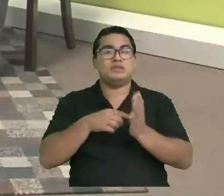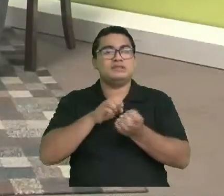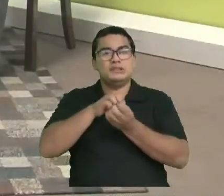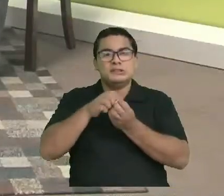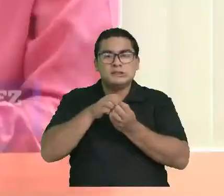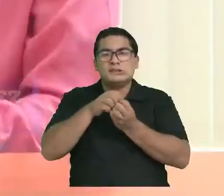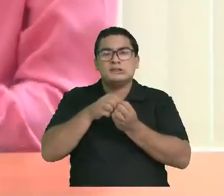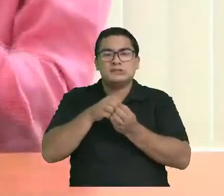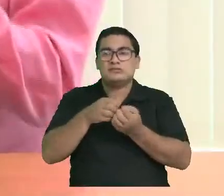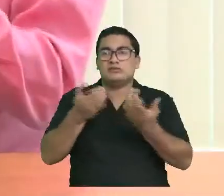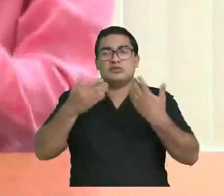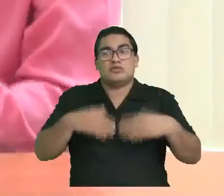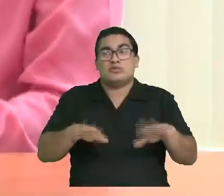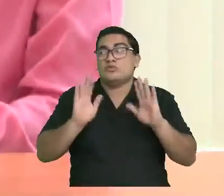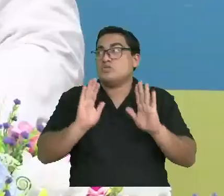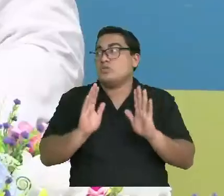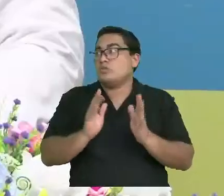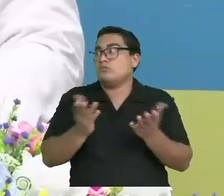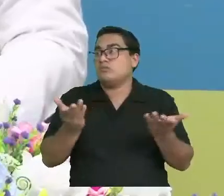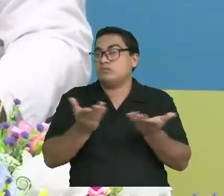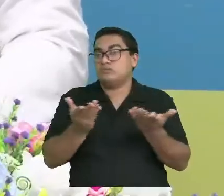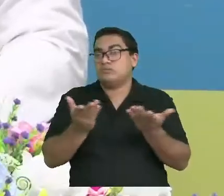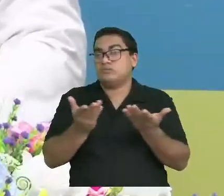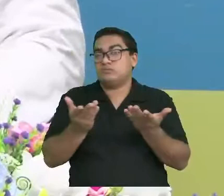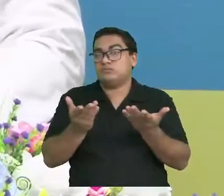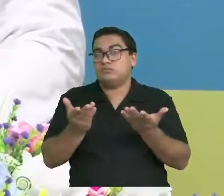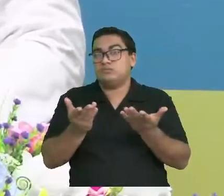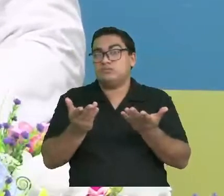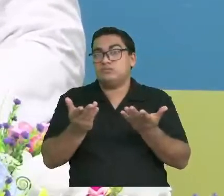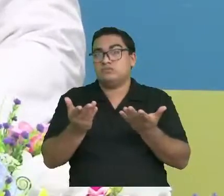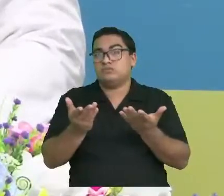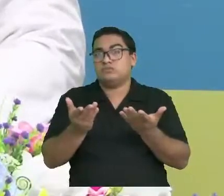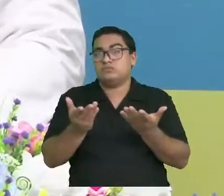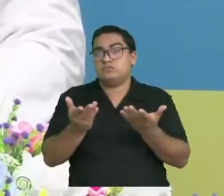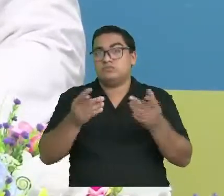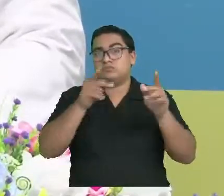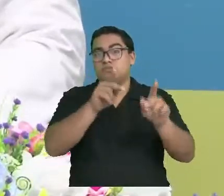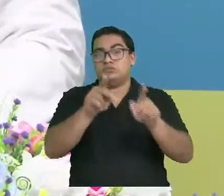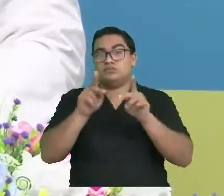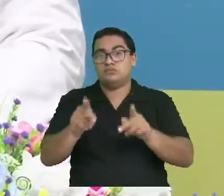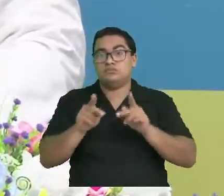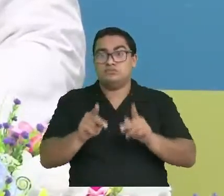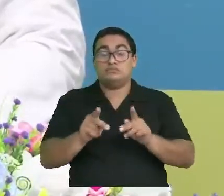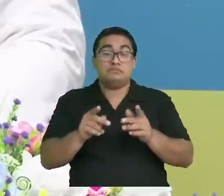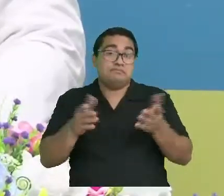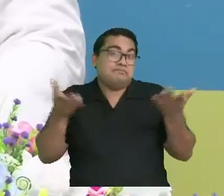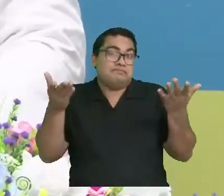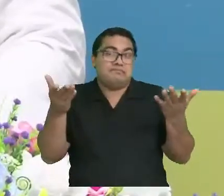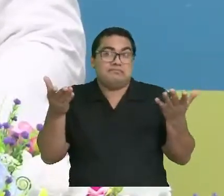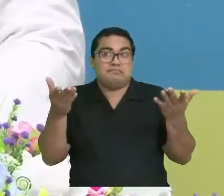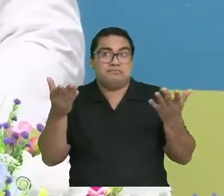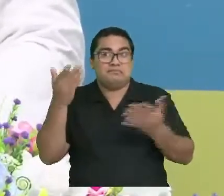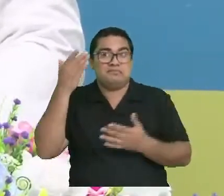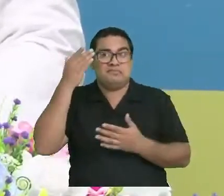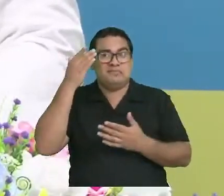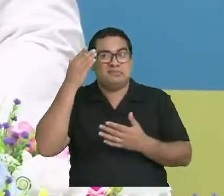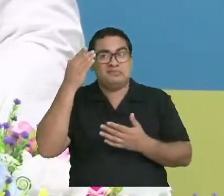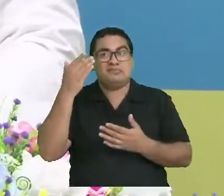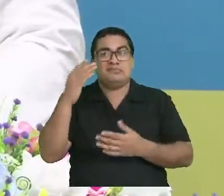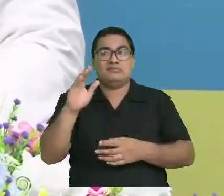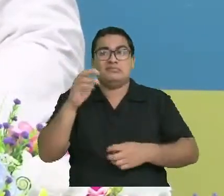inconsciente. Cuando llega a ser consciente, o sea que el paciente se percata que está haciendo estos